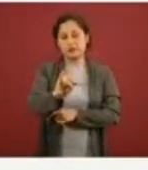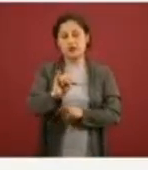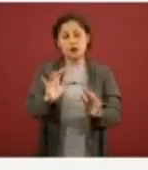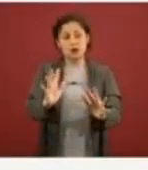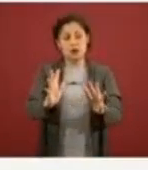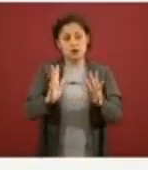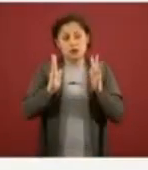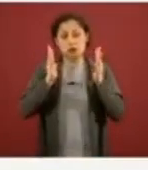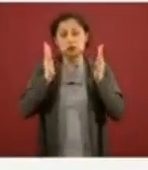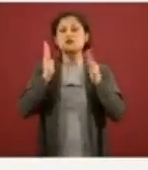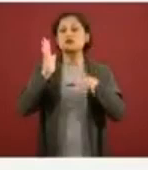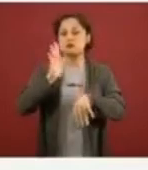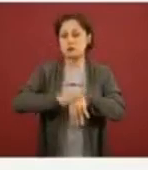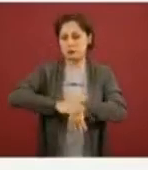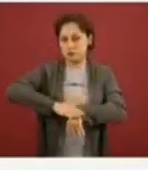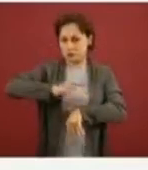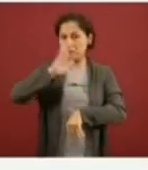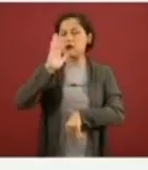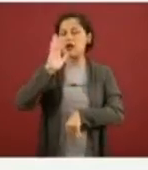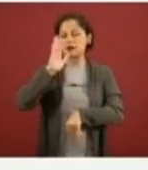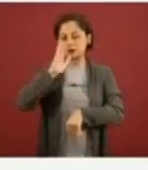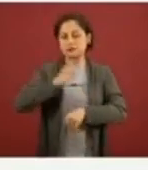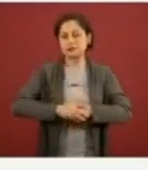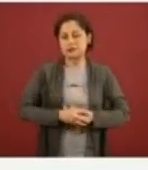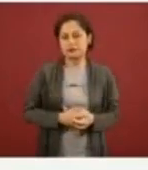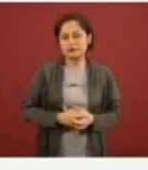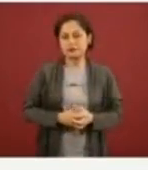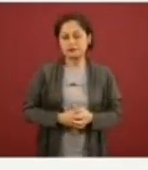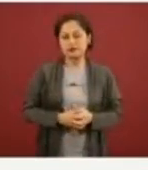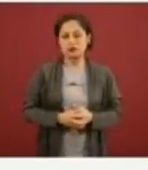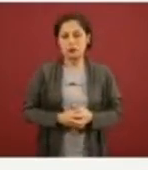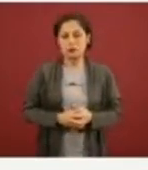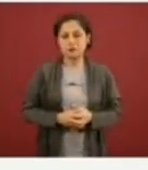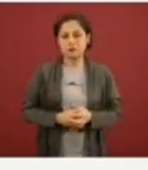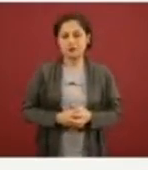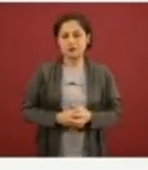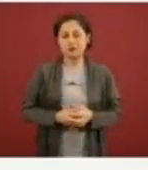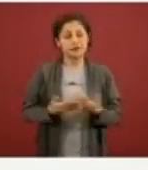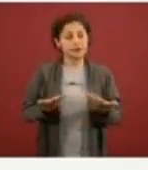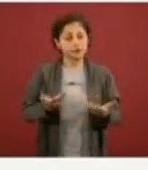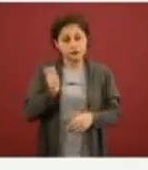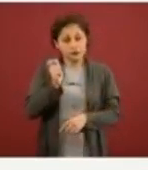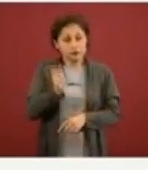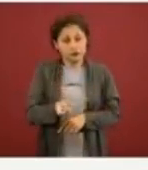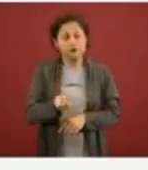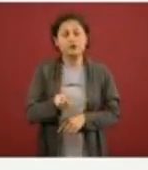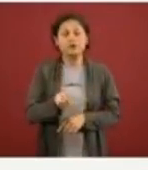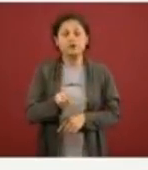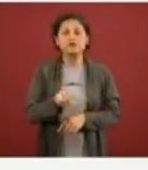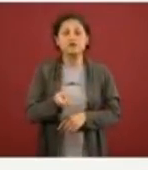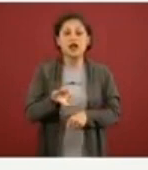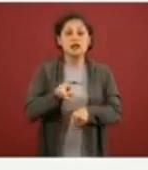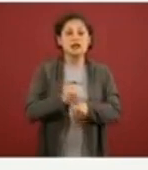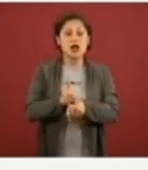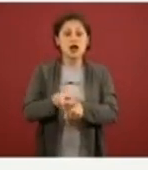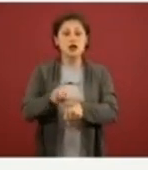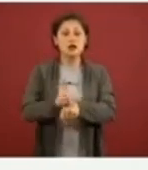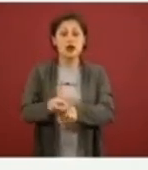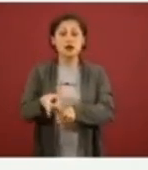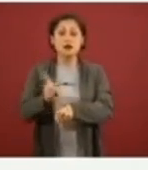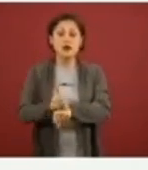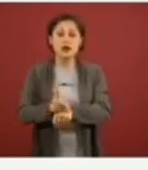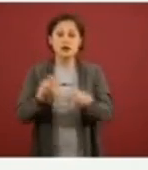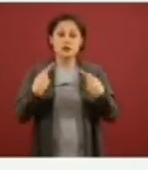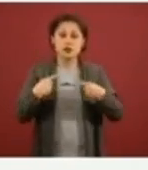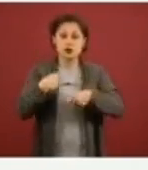acelerada, cada vez de manera más acelerada. Esto quiere decir, cada vez ocurren más casos por